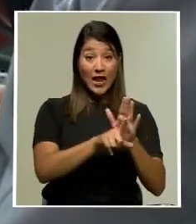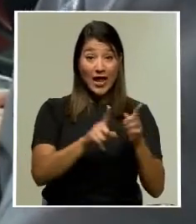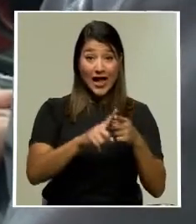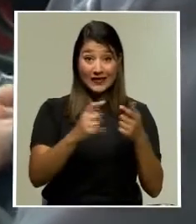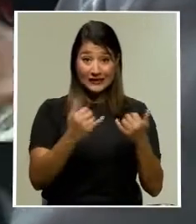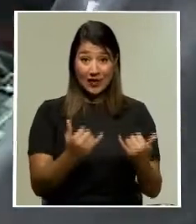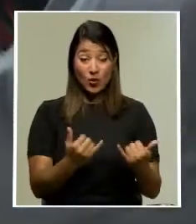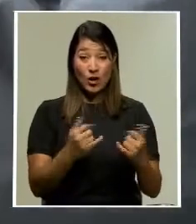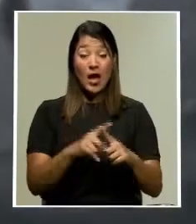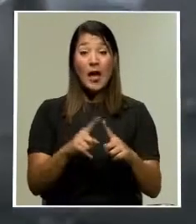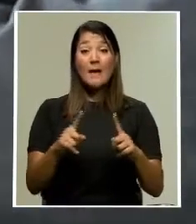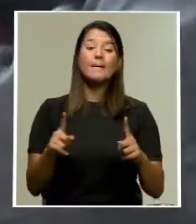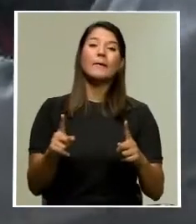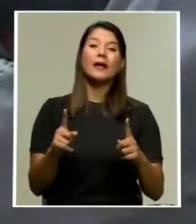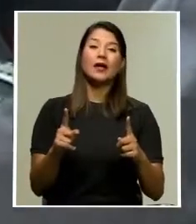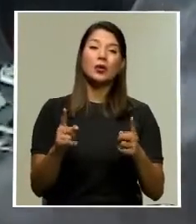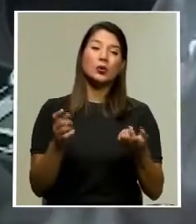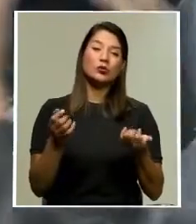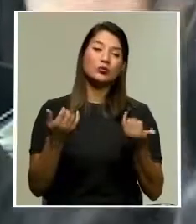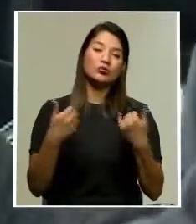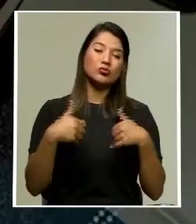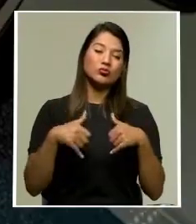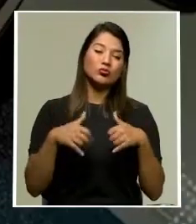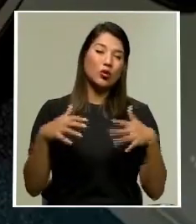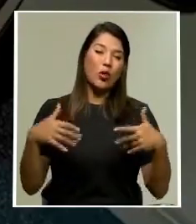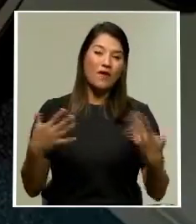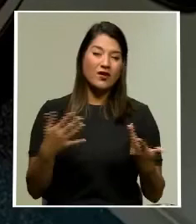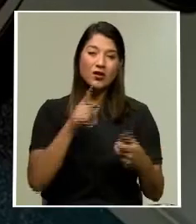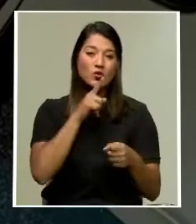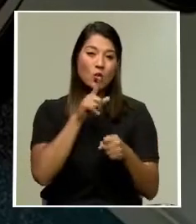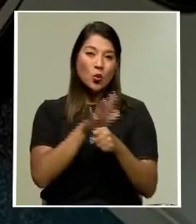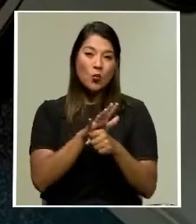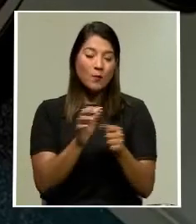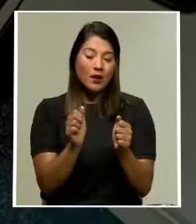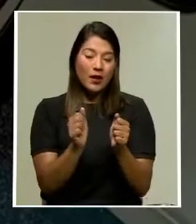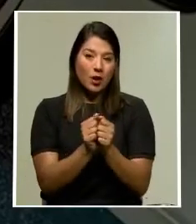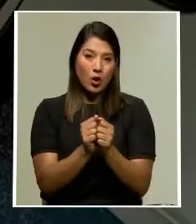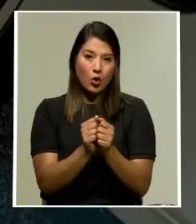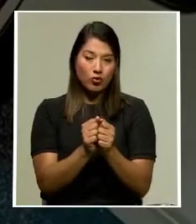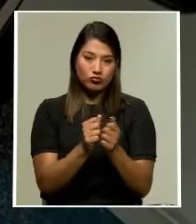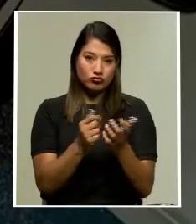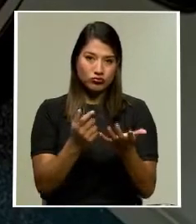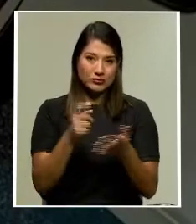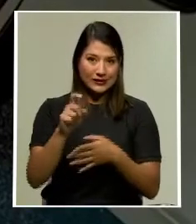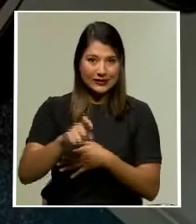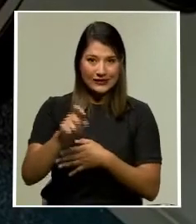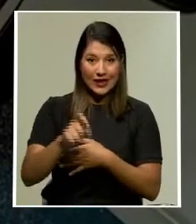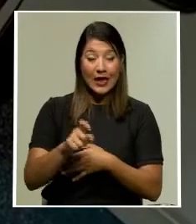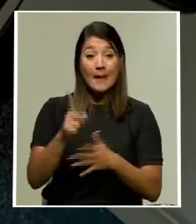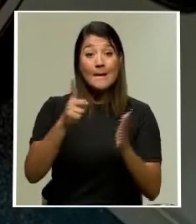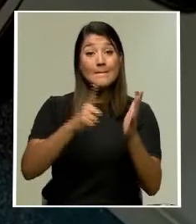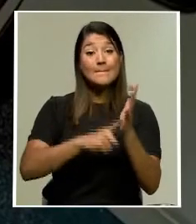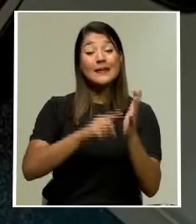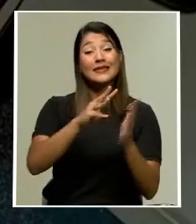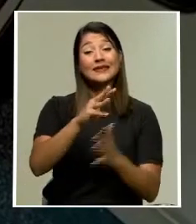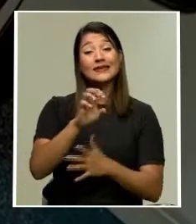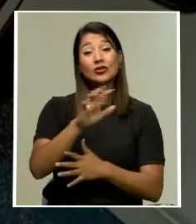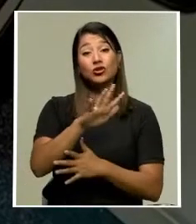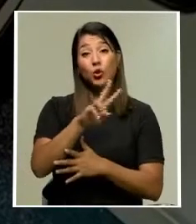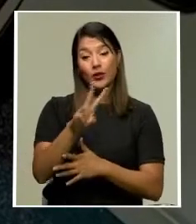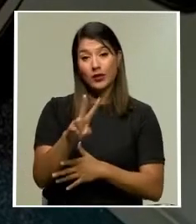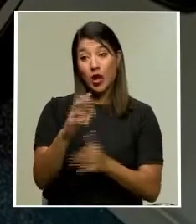muy distante de las expectativas del gobierno y del país. La cantidad de unidades eléctricas pasó de 1.652 en el 2018